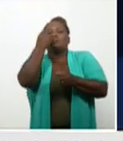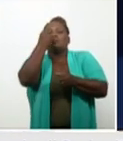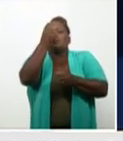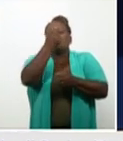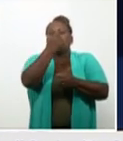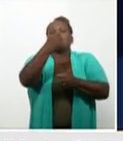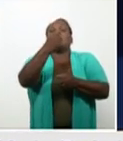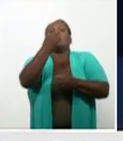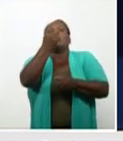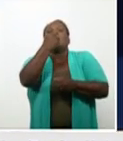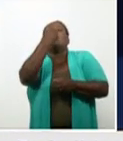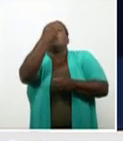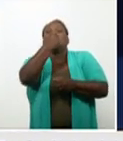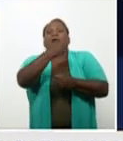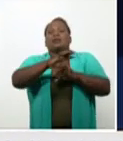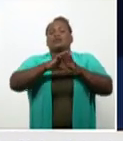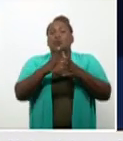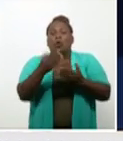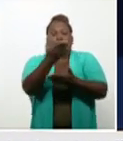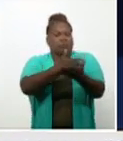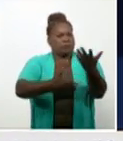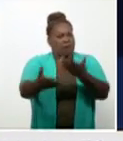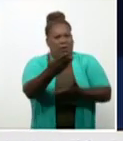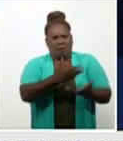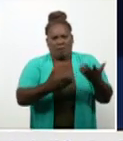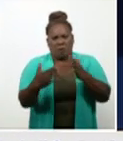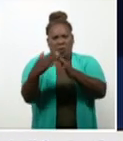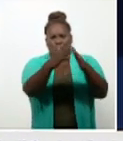se intercambia con la comunidad científica